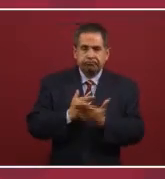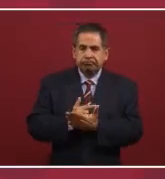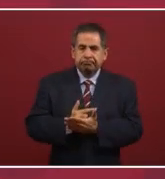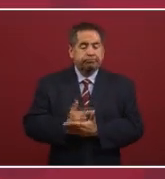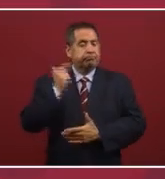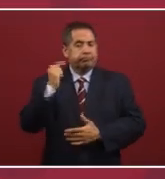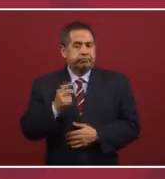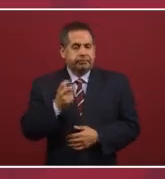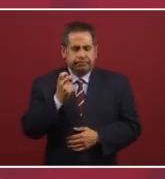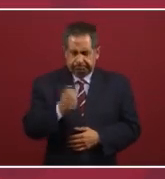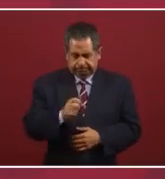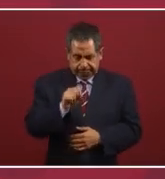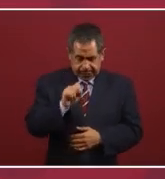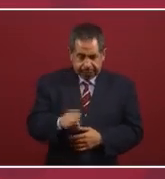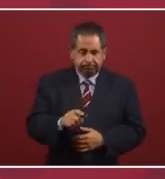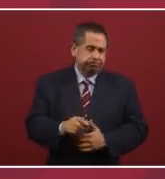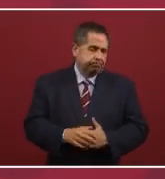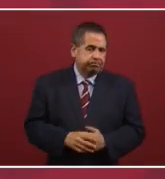la de